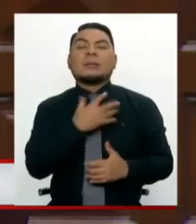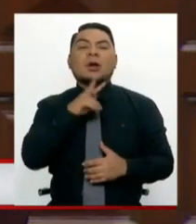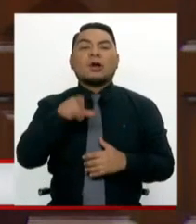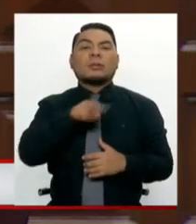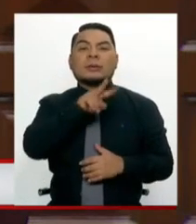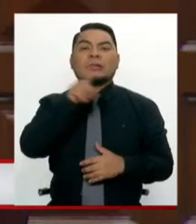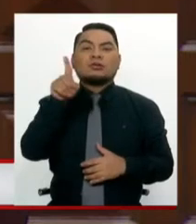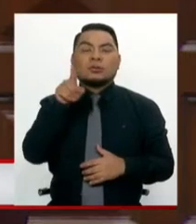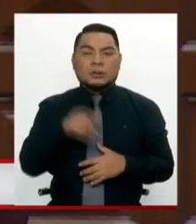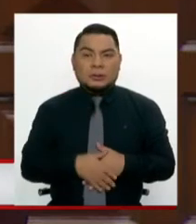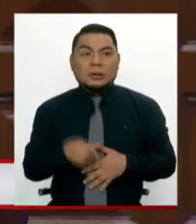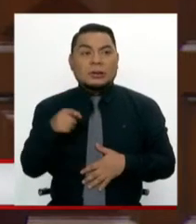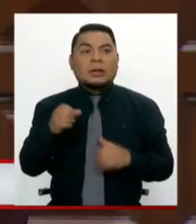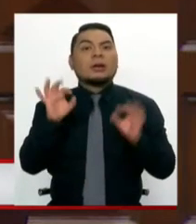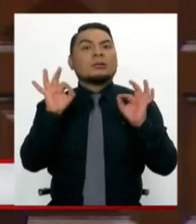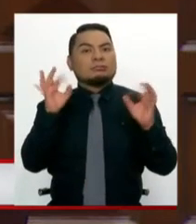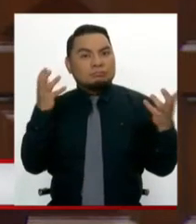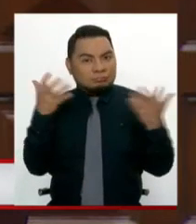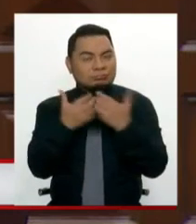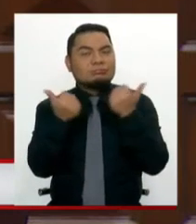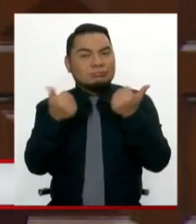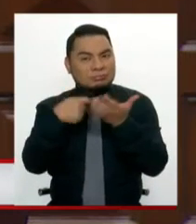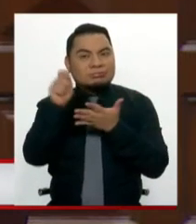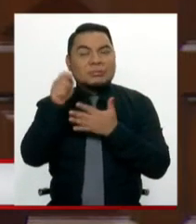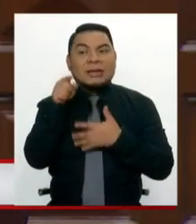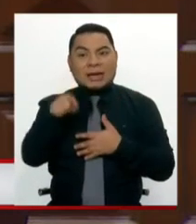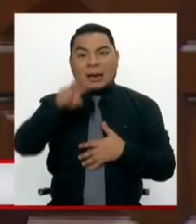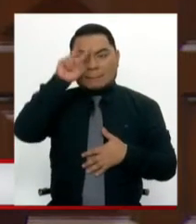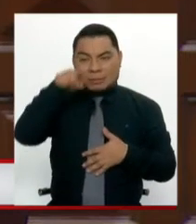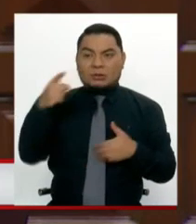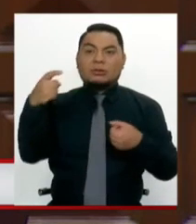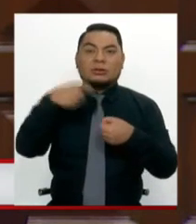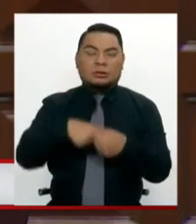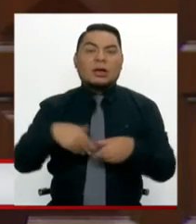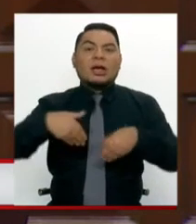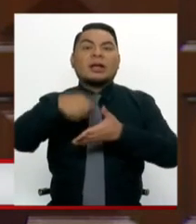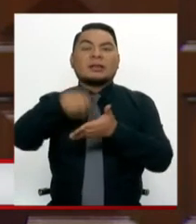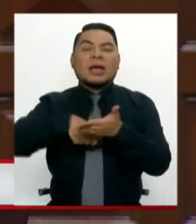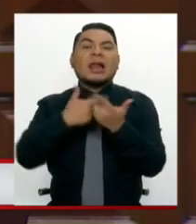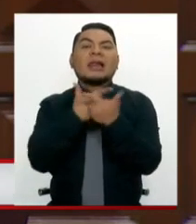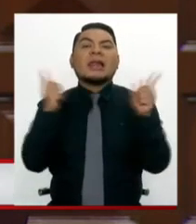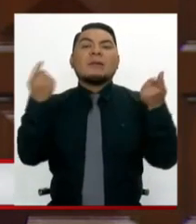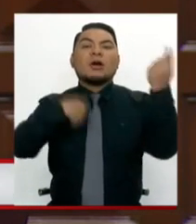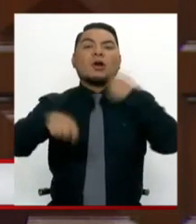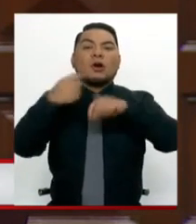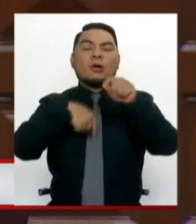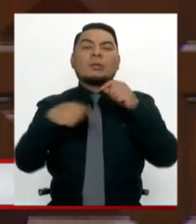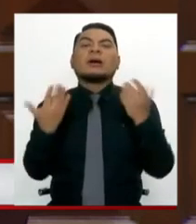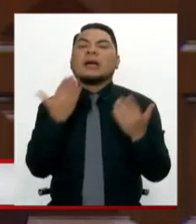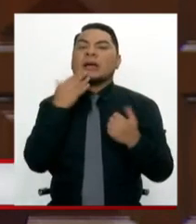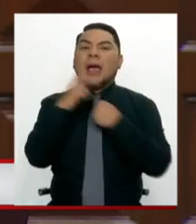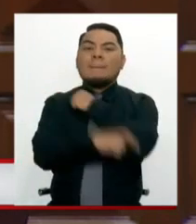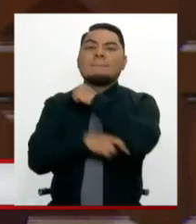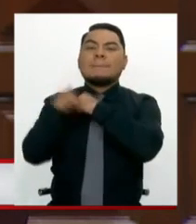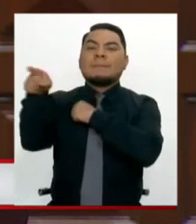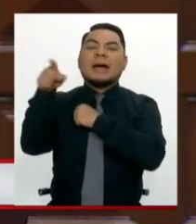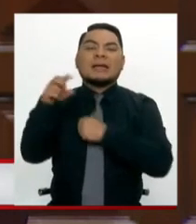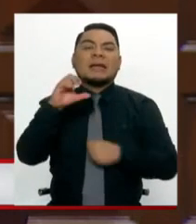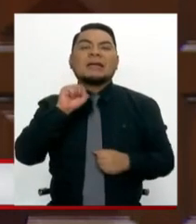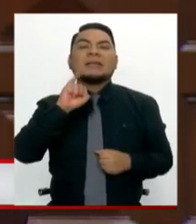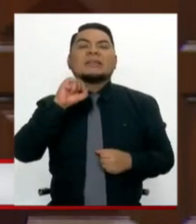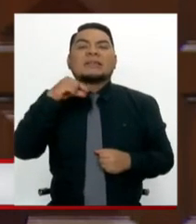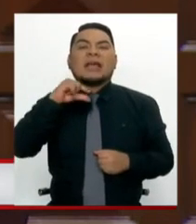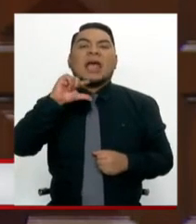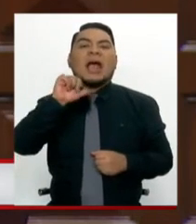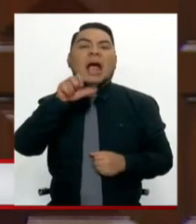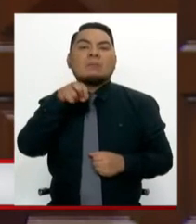2021. Es un acierto haber suscrito como país el Tratado de Libre Comercio con el hermano país de Singapur, desde la